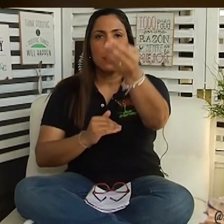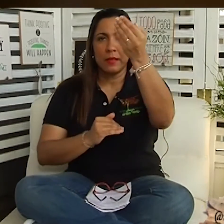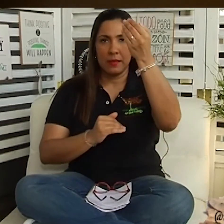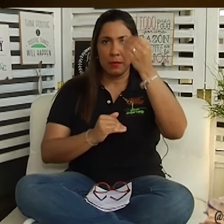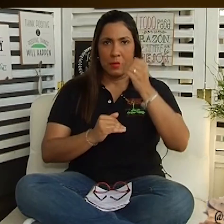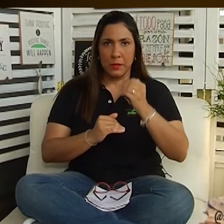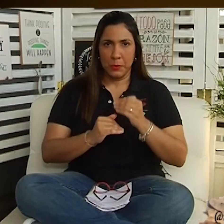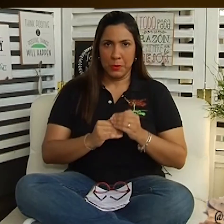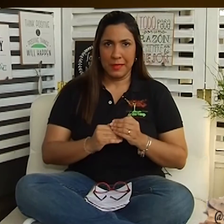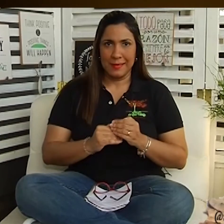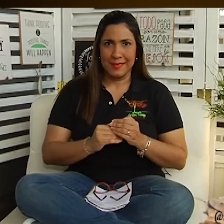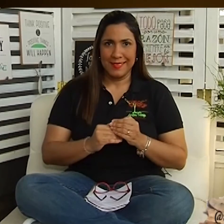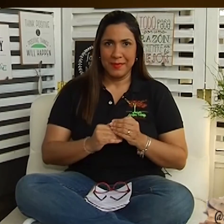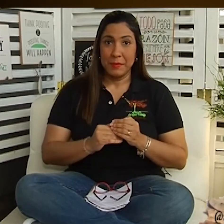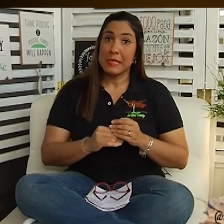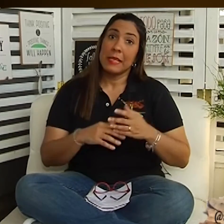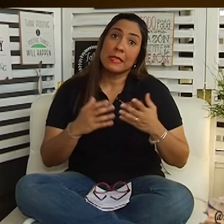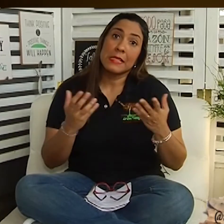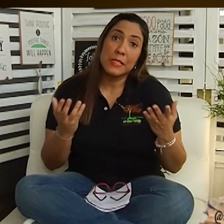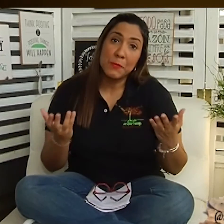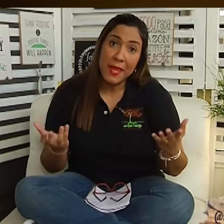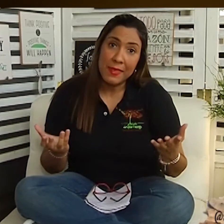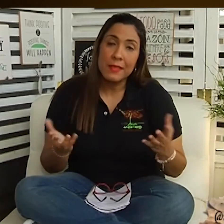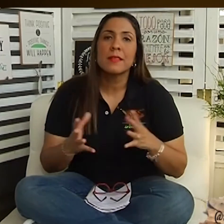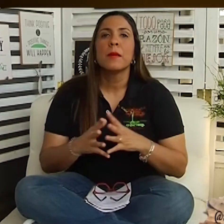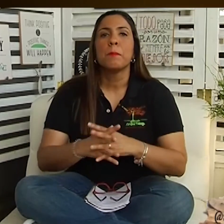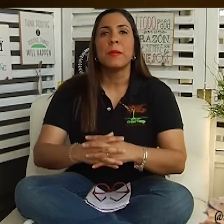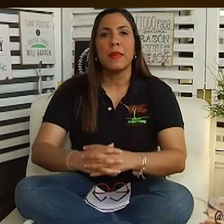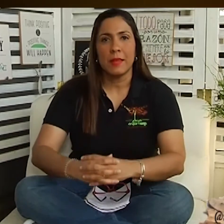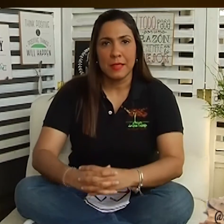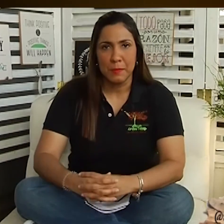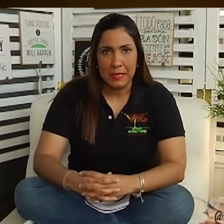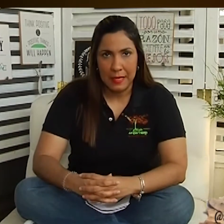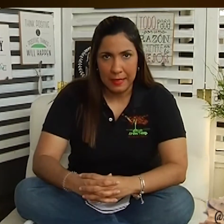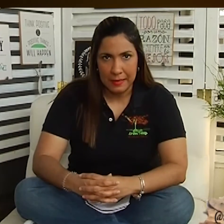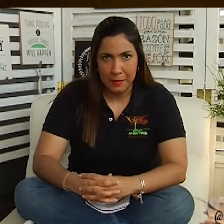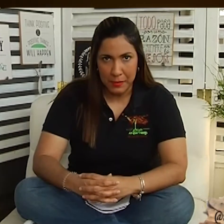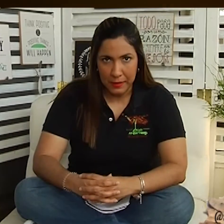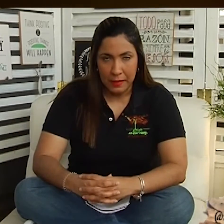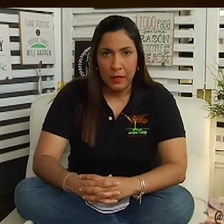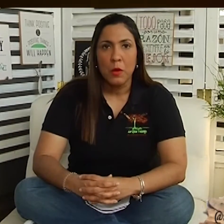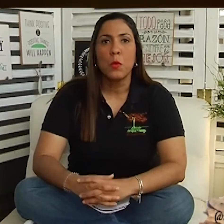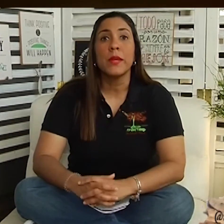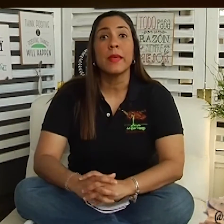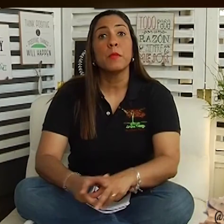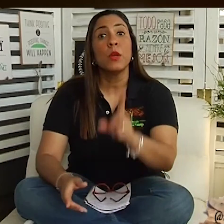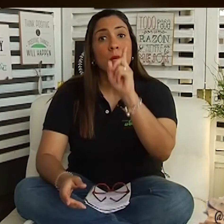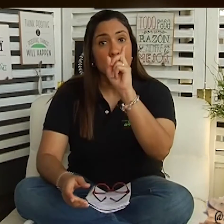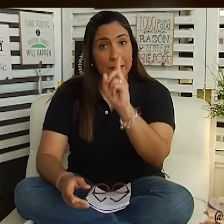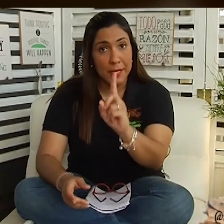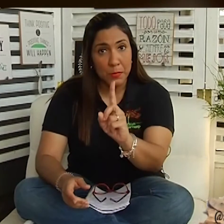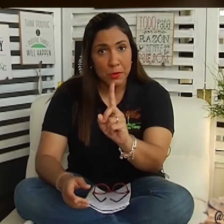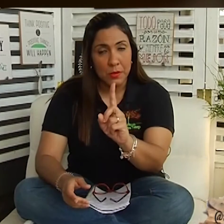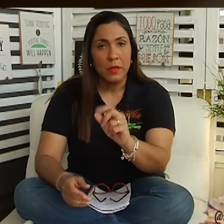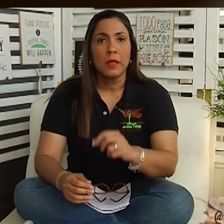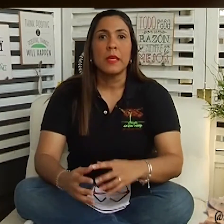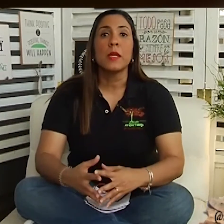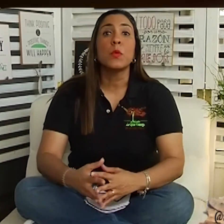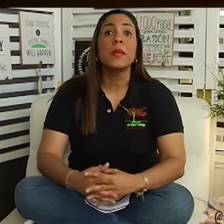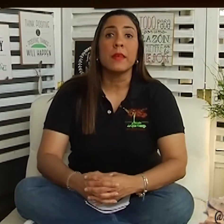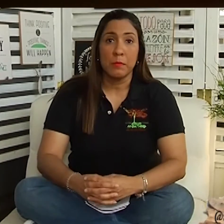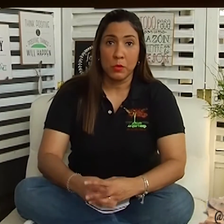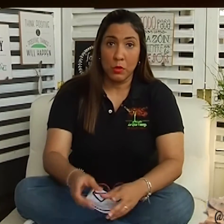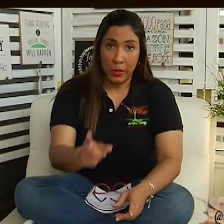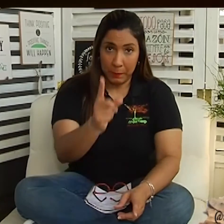rosas, recibes rosas. Si lanzas piedras, piedras vas a recibir. Cuidemos lo que decimos